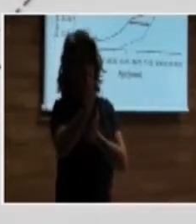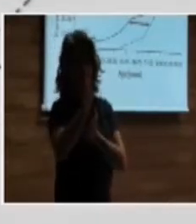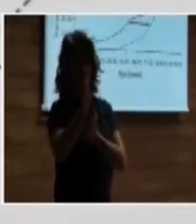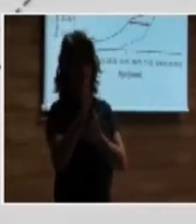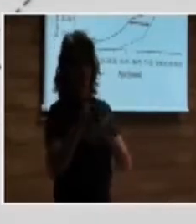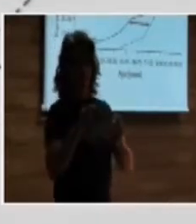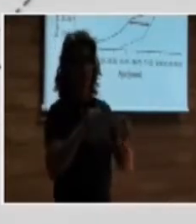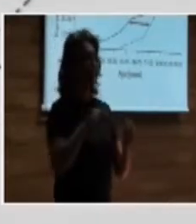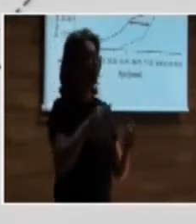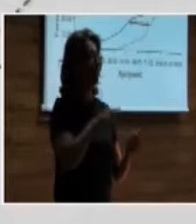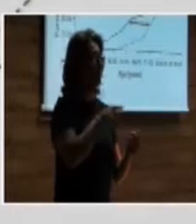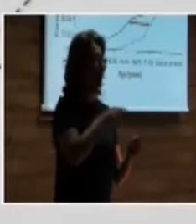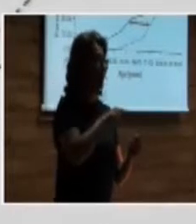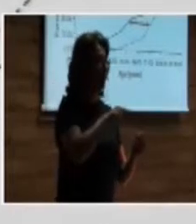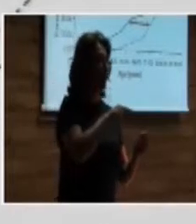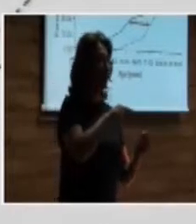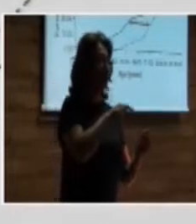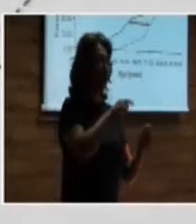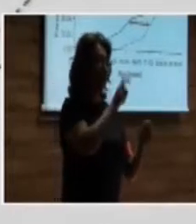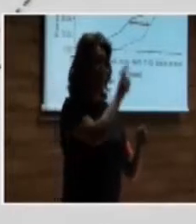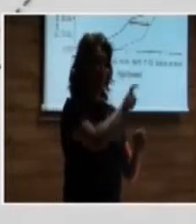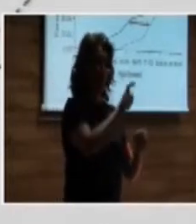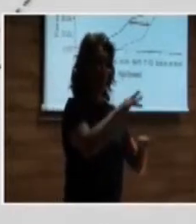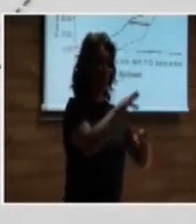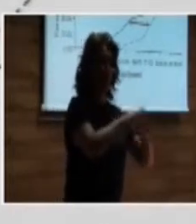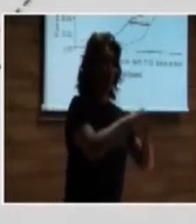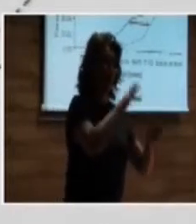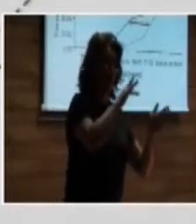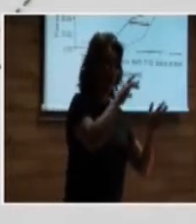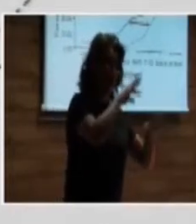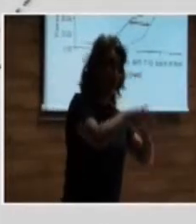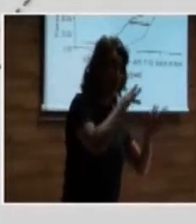está depositado en los pacientes 30.